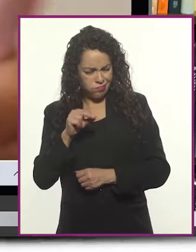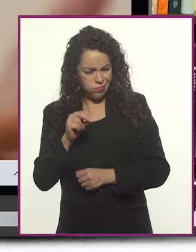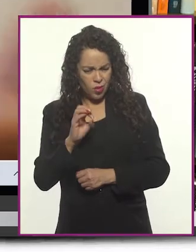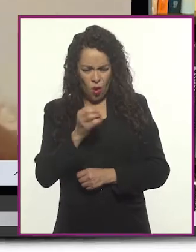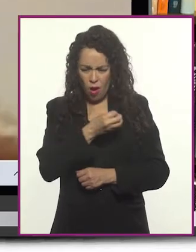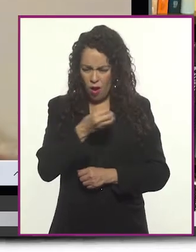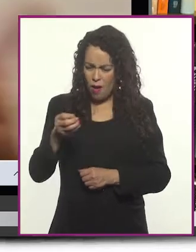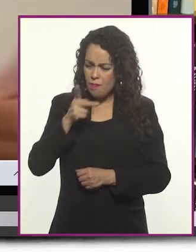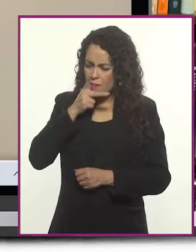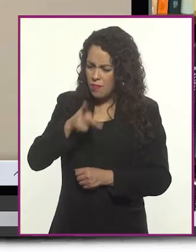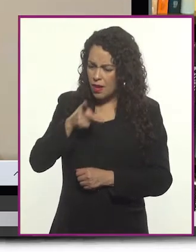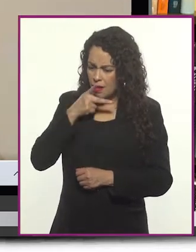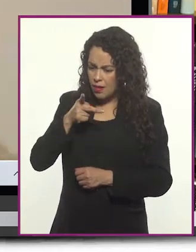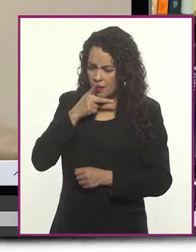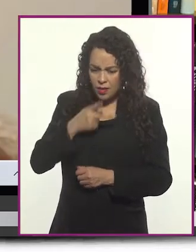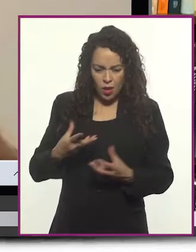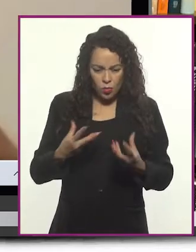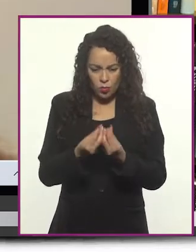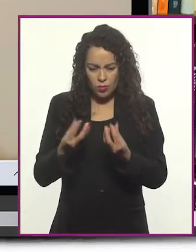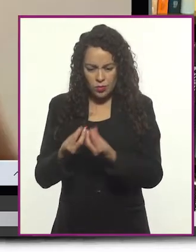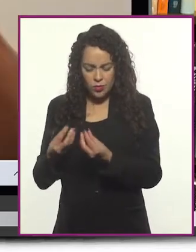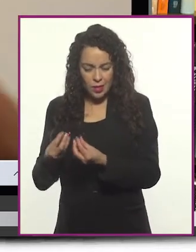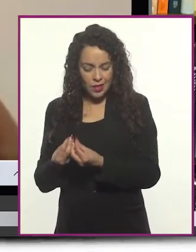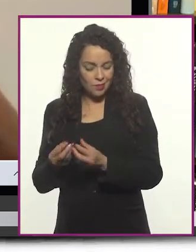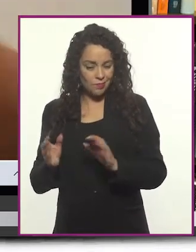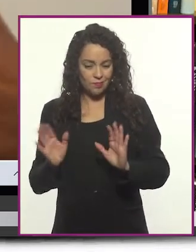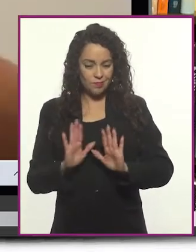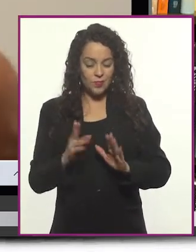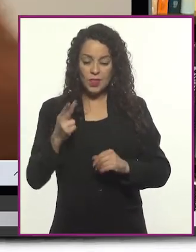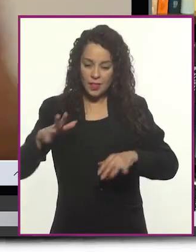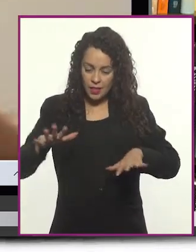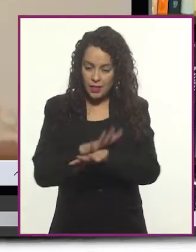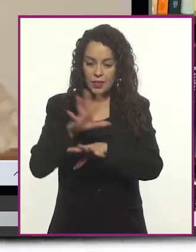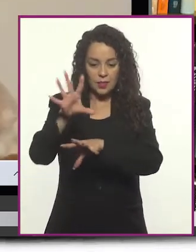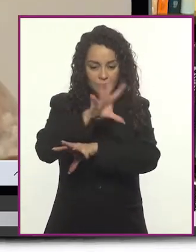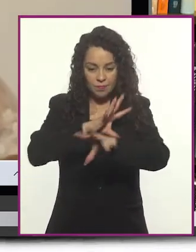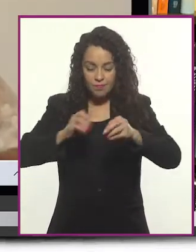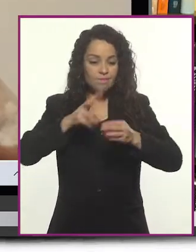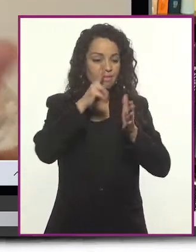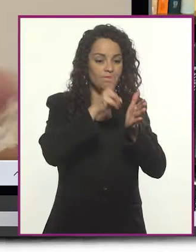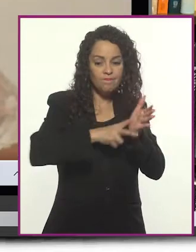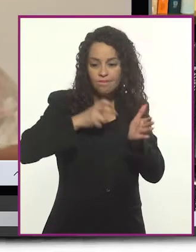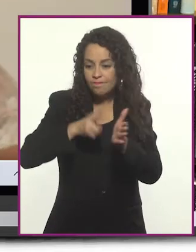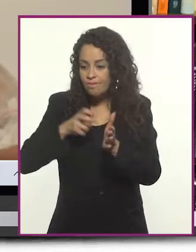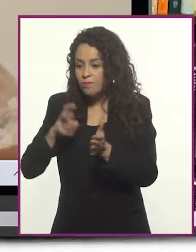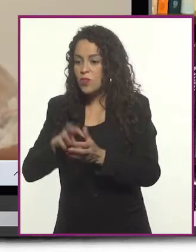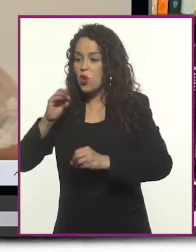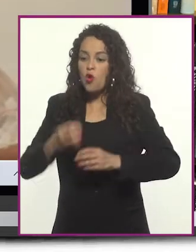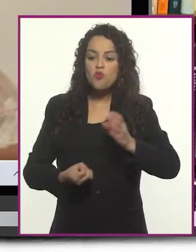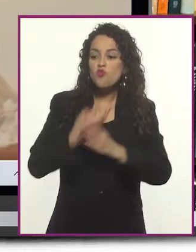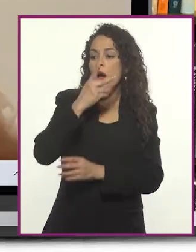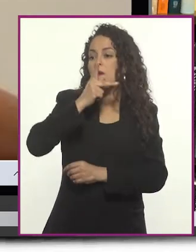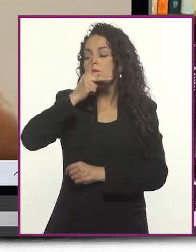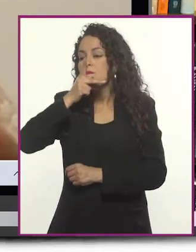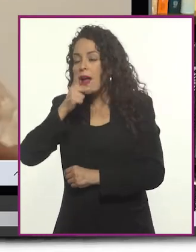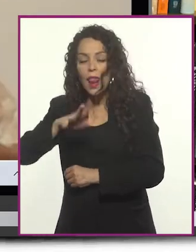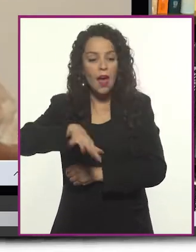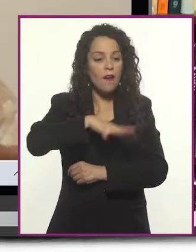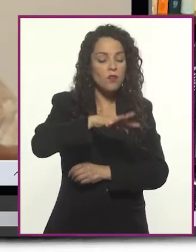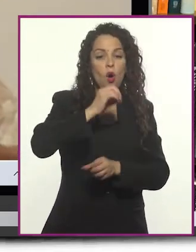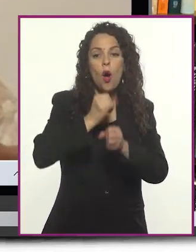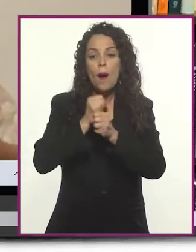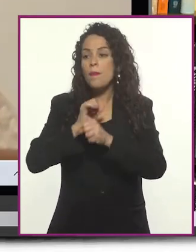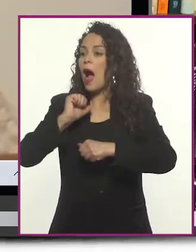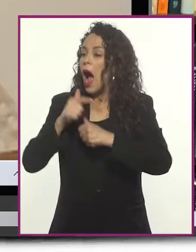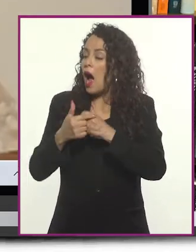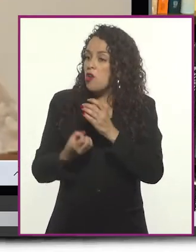las palabras una tras otra y tienes que hacer juegos y cambiarlas o buscar nuevas palabras o investigar